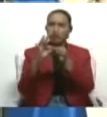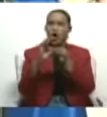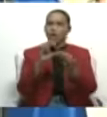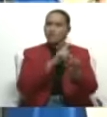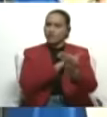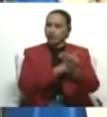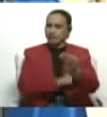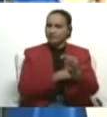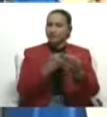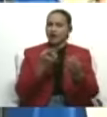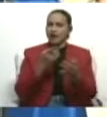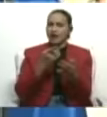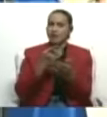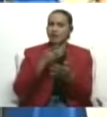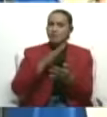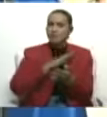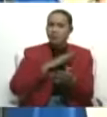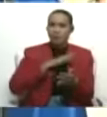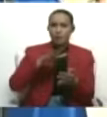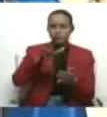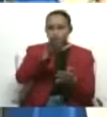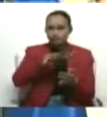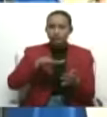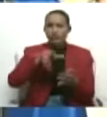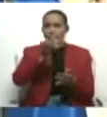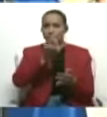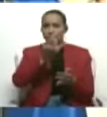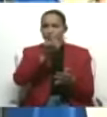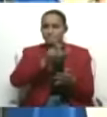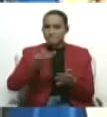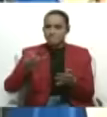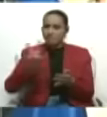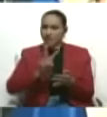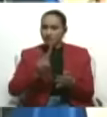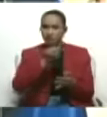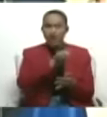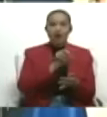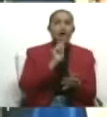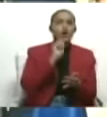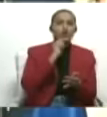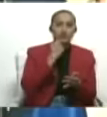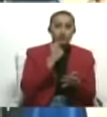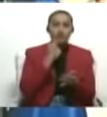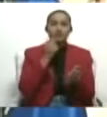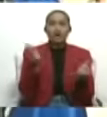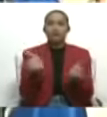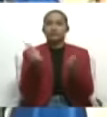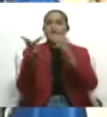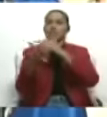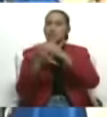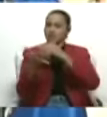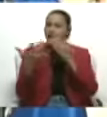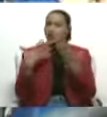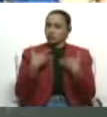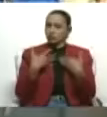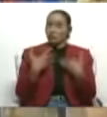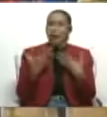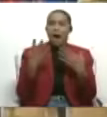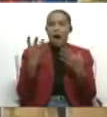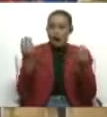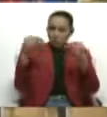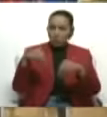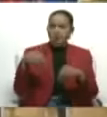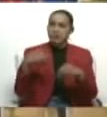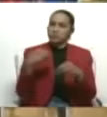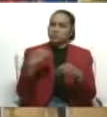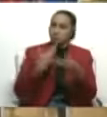soberanía digital de Rusia y Venezuela. Estamos dispuestos a compartir nuestras experiencias acumuladas en los